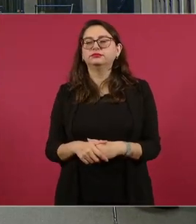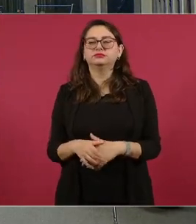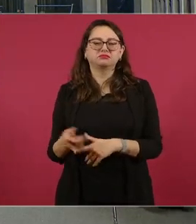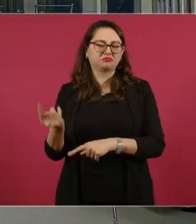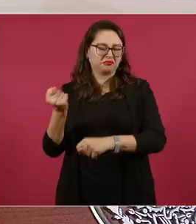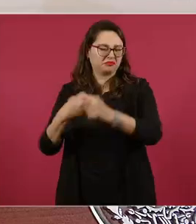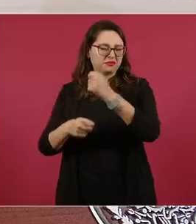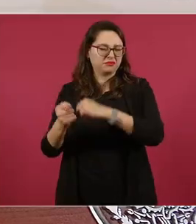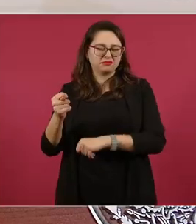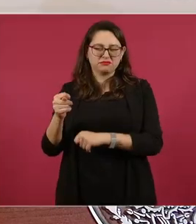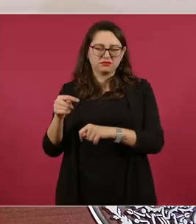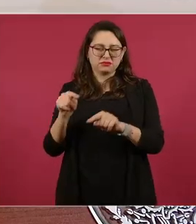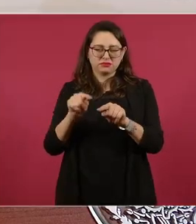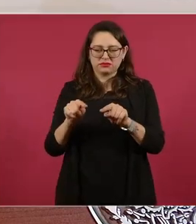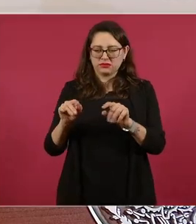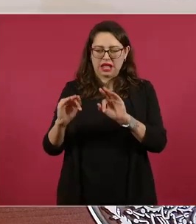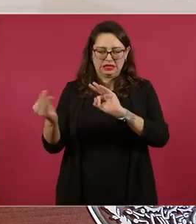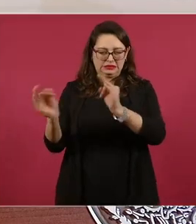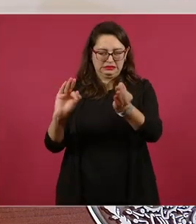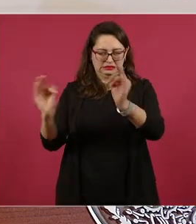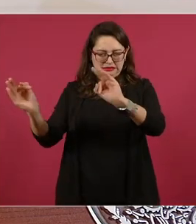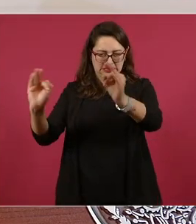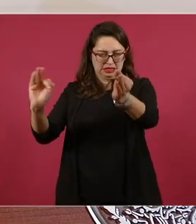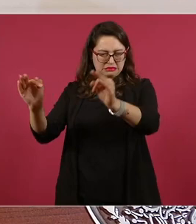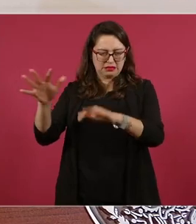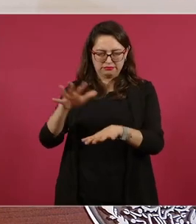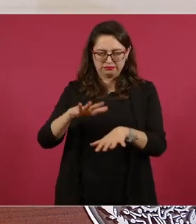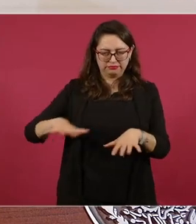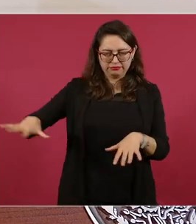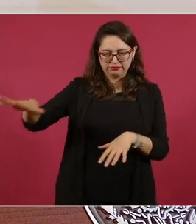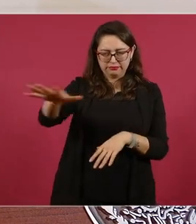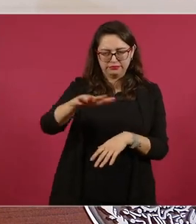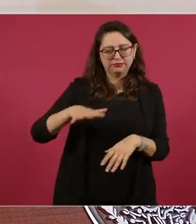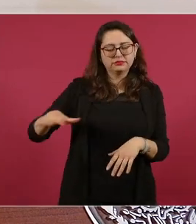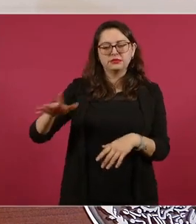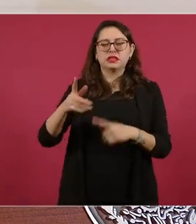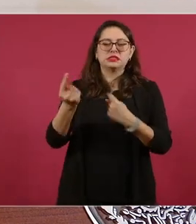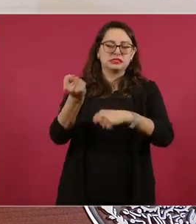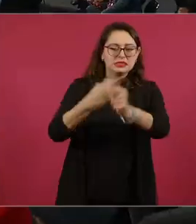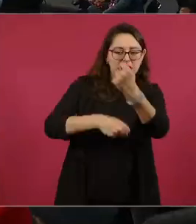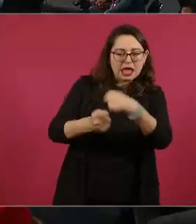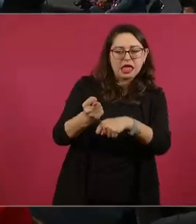tiendas de abarrotes, en las carnicerías,